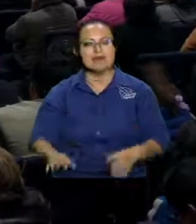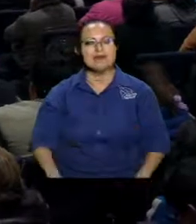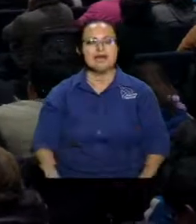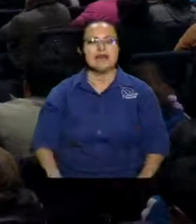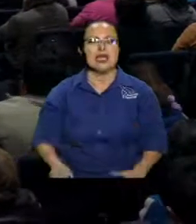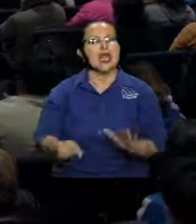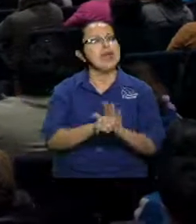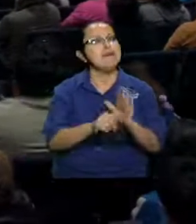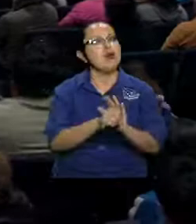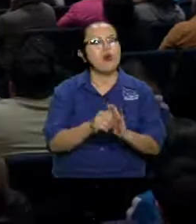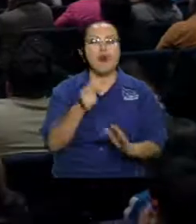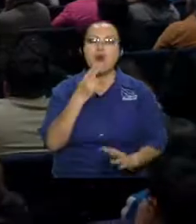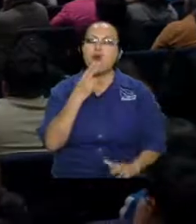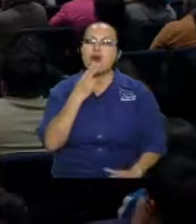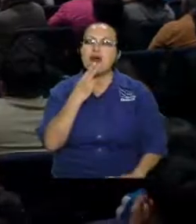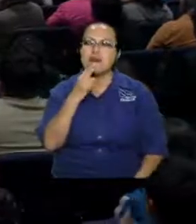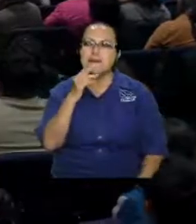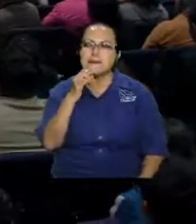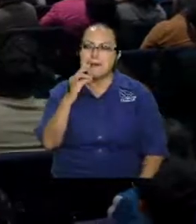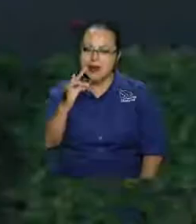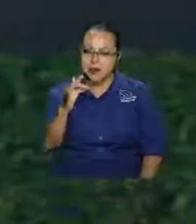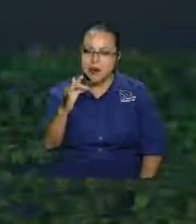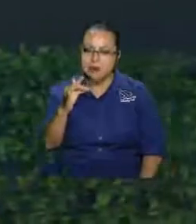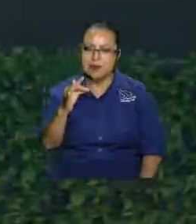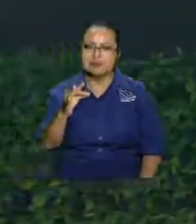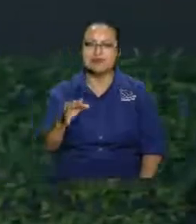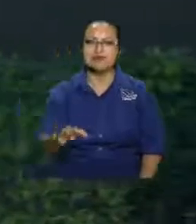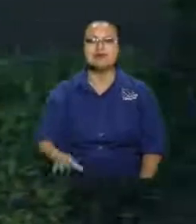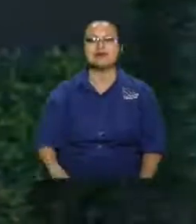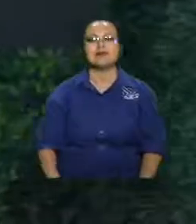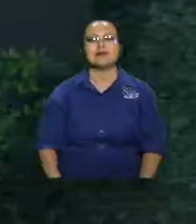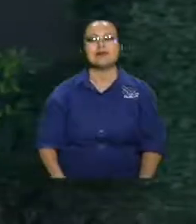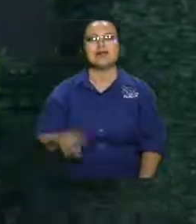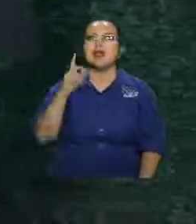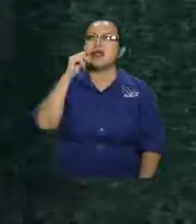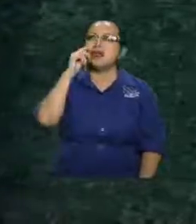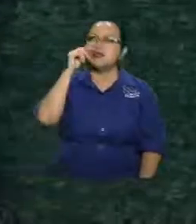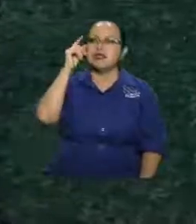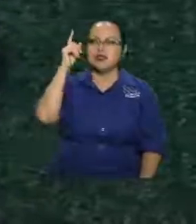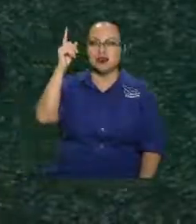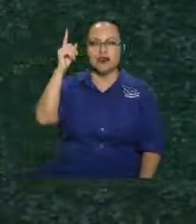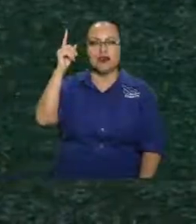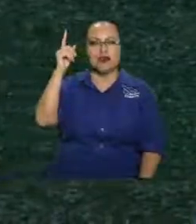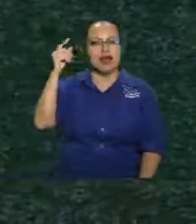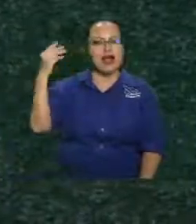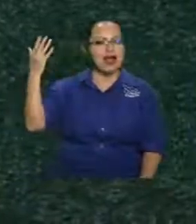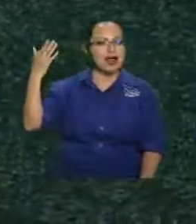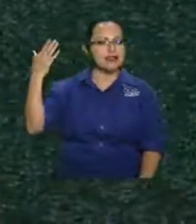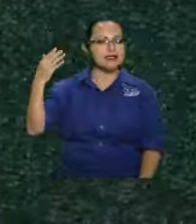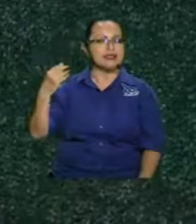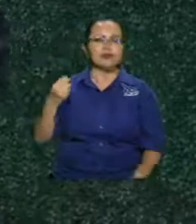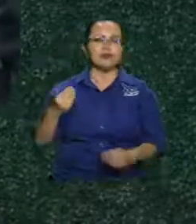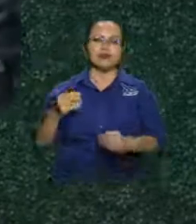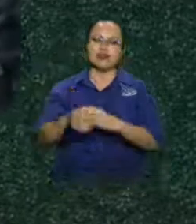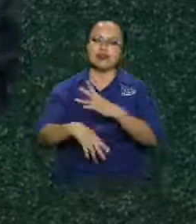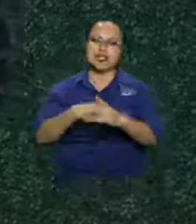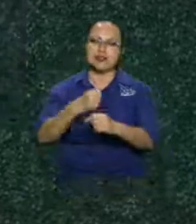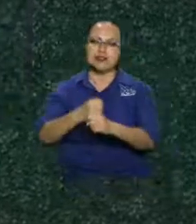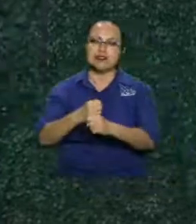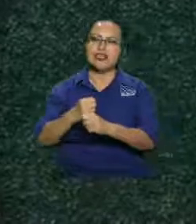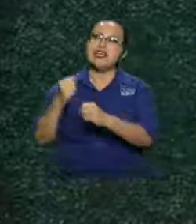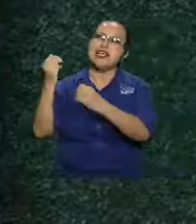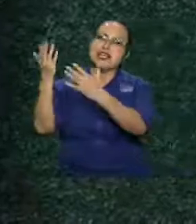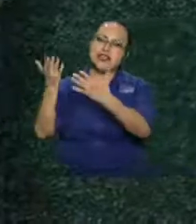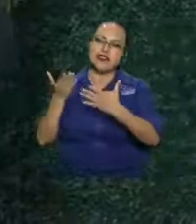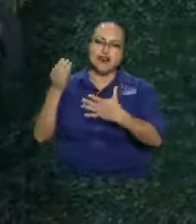para ellos, por ejemplo, hubo un hermanito, y ya con esta me despido, que el Señor hace muchos años